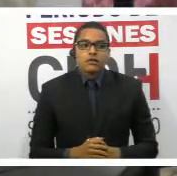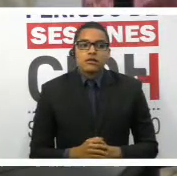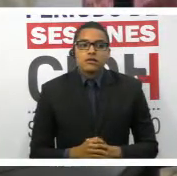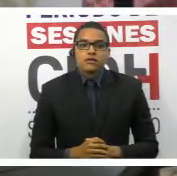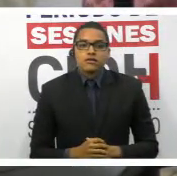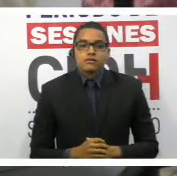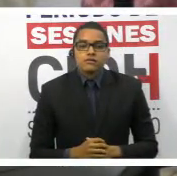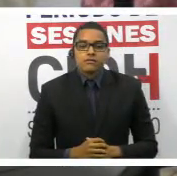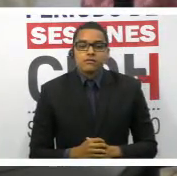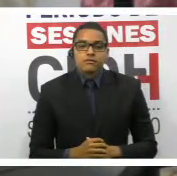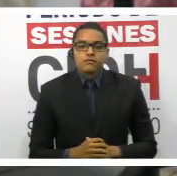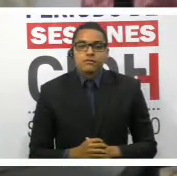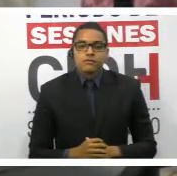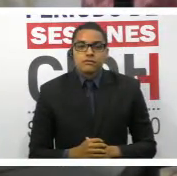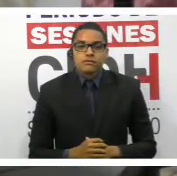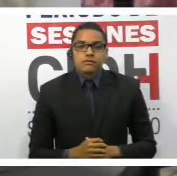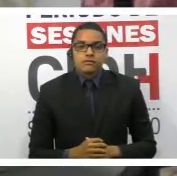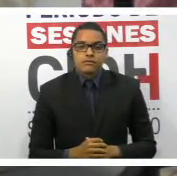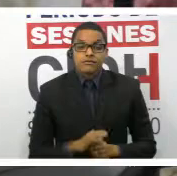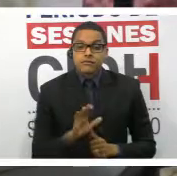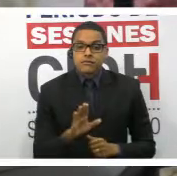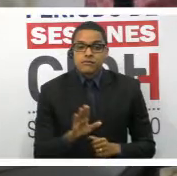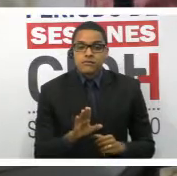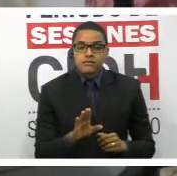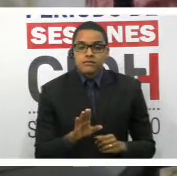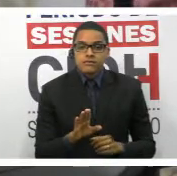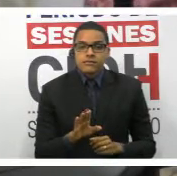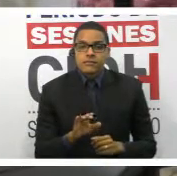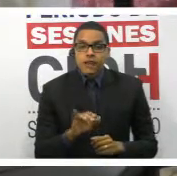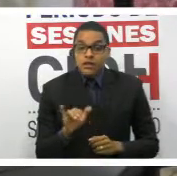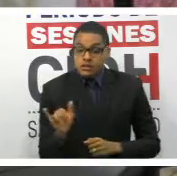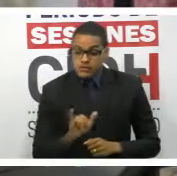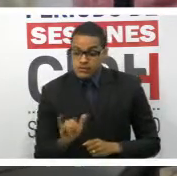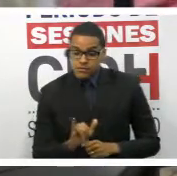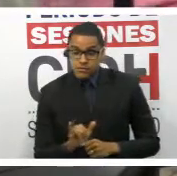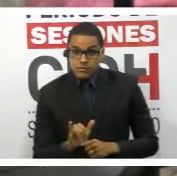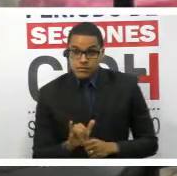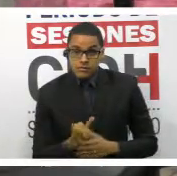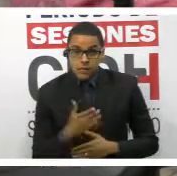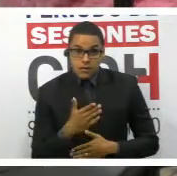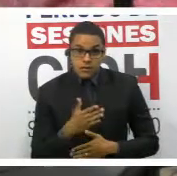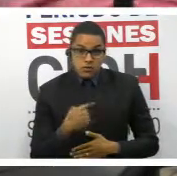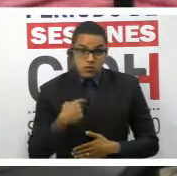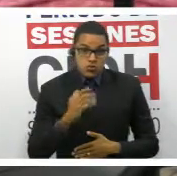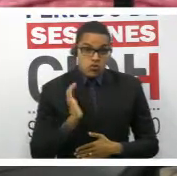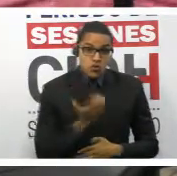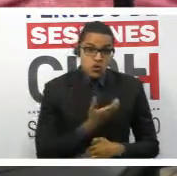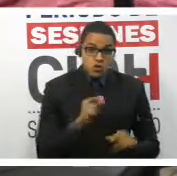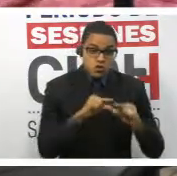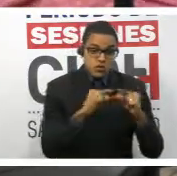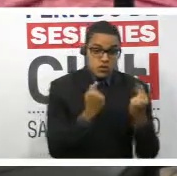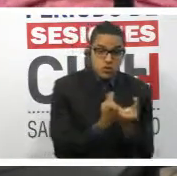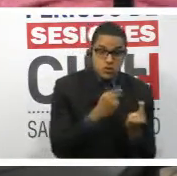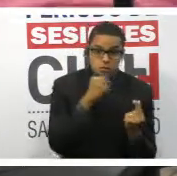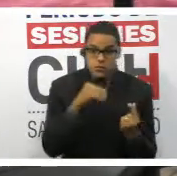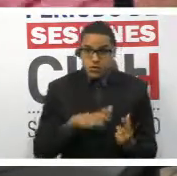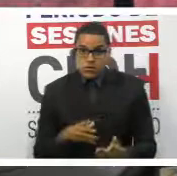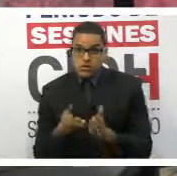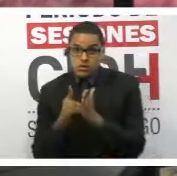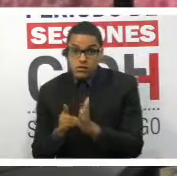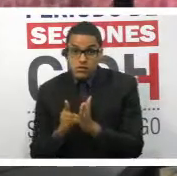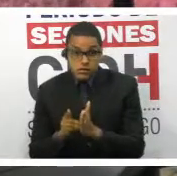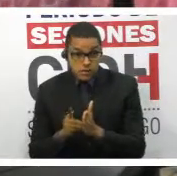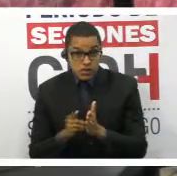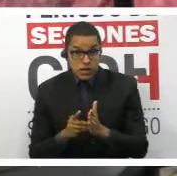de salud no obstante en nuestra institución muy preocupada por eso por esa situación de